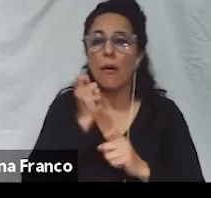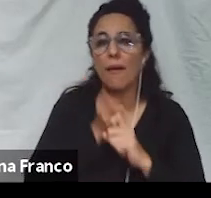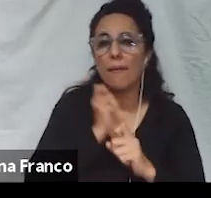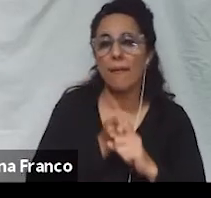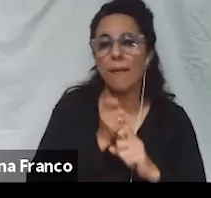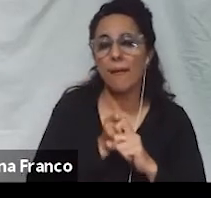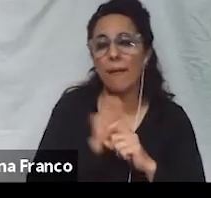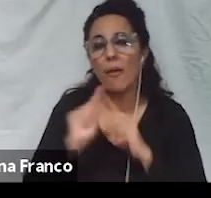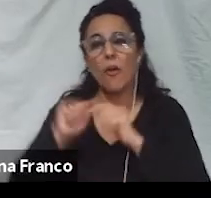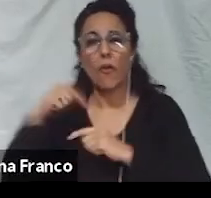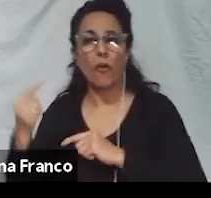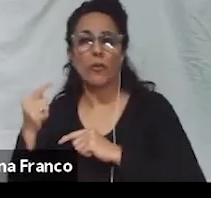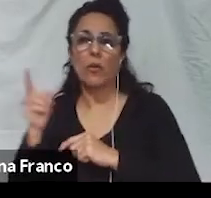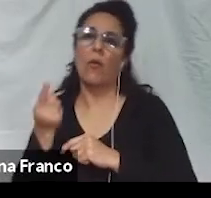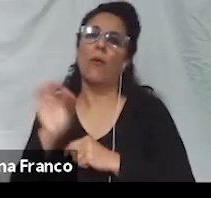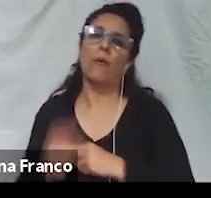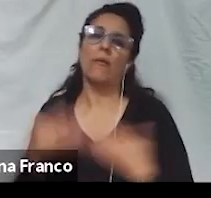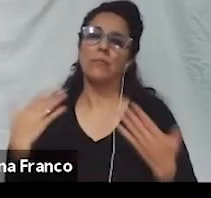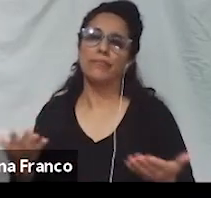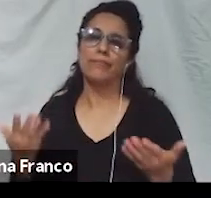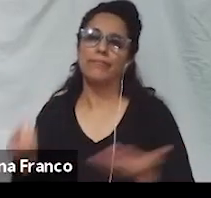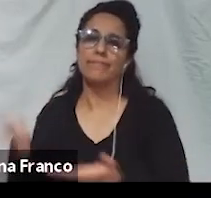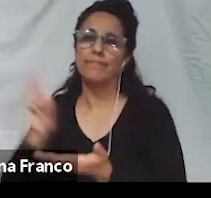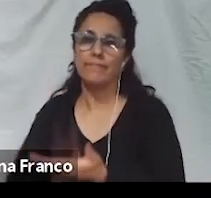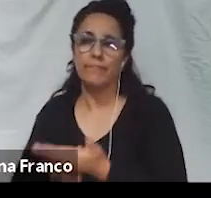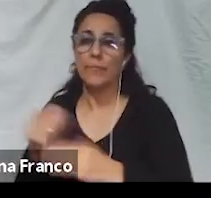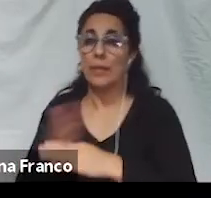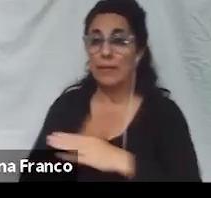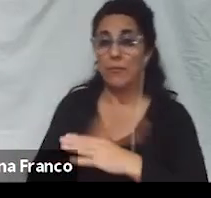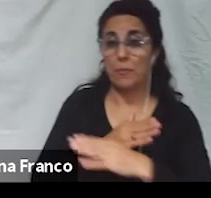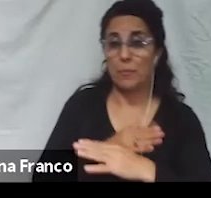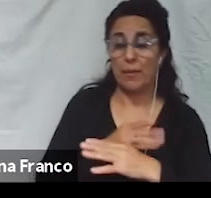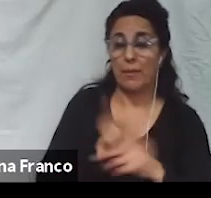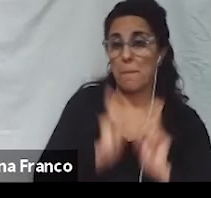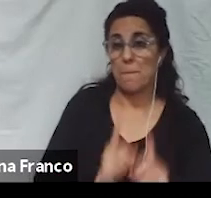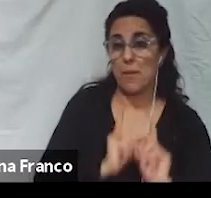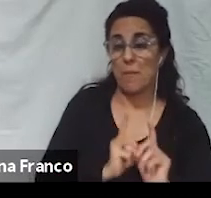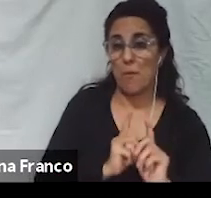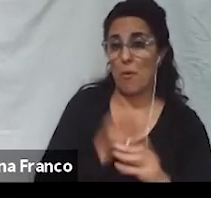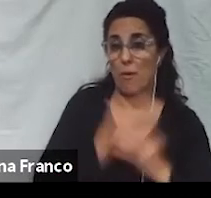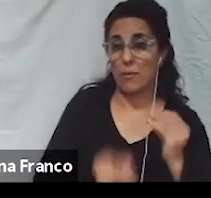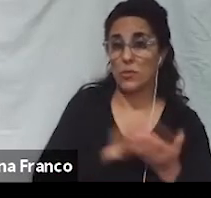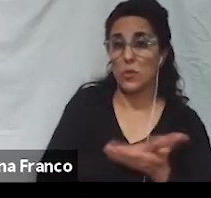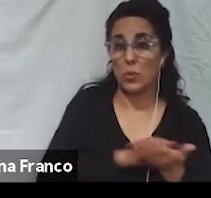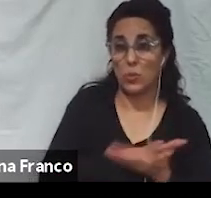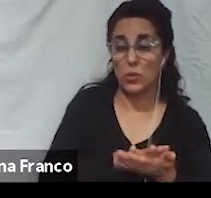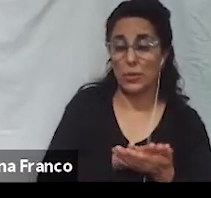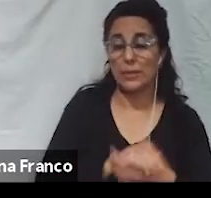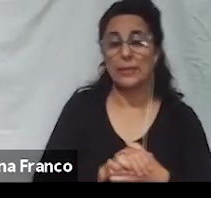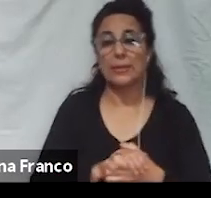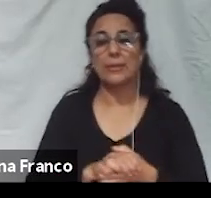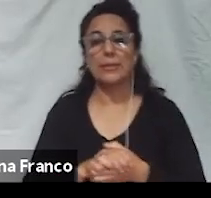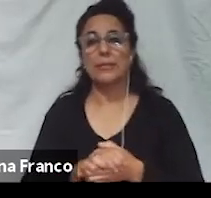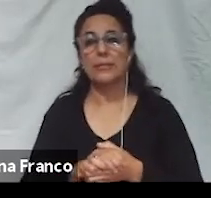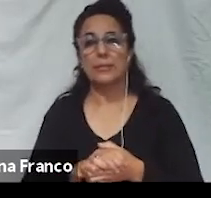arreglé esto, siguiente, bueno, o otra vez al mismo componente. Entonces tratamos como de que el componente